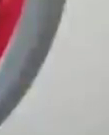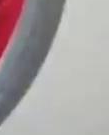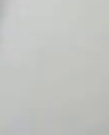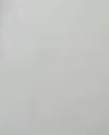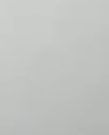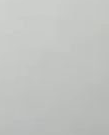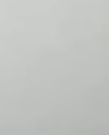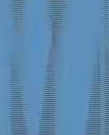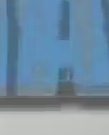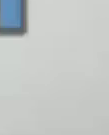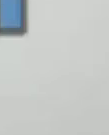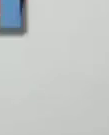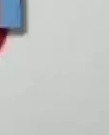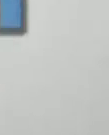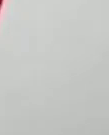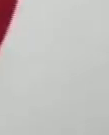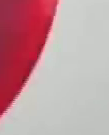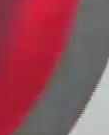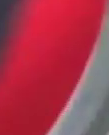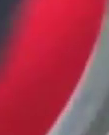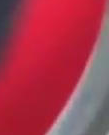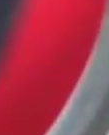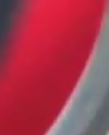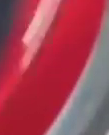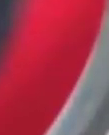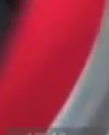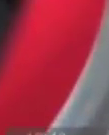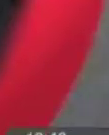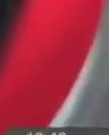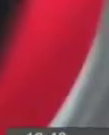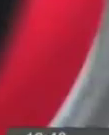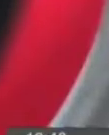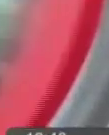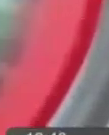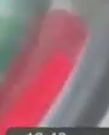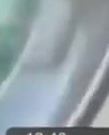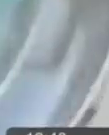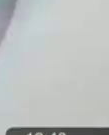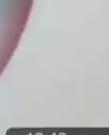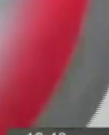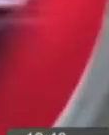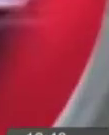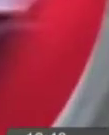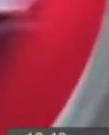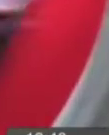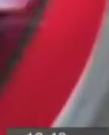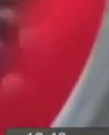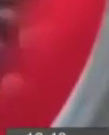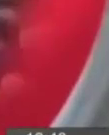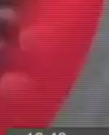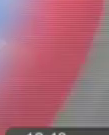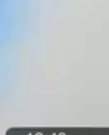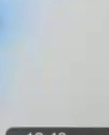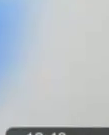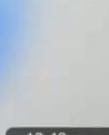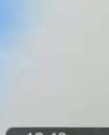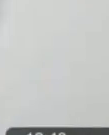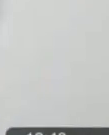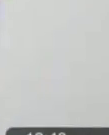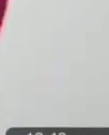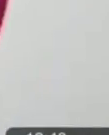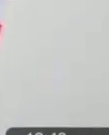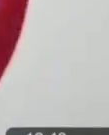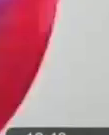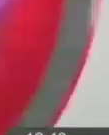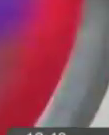litoral, que pronto tendrá Bolivia otra vez su mar, su